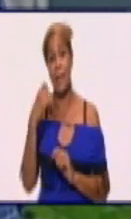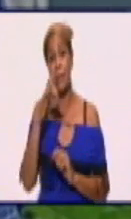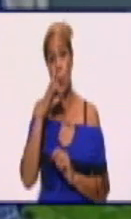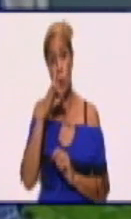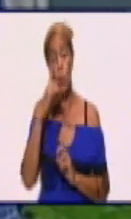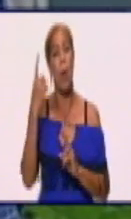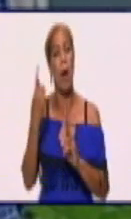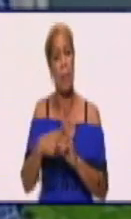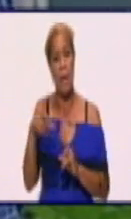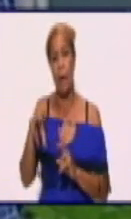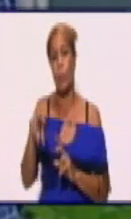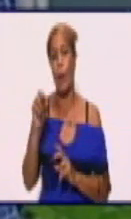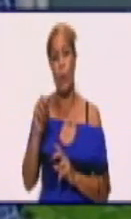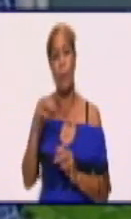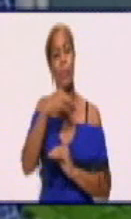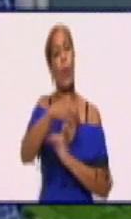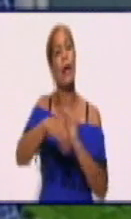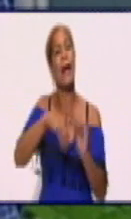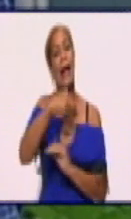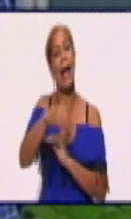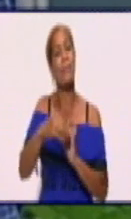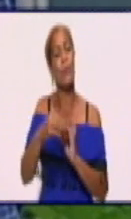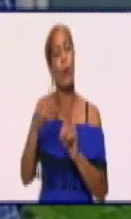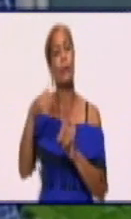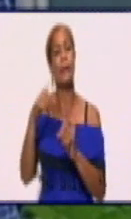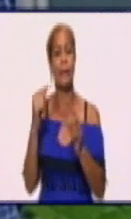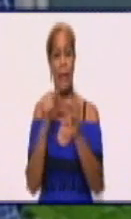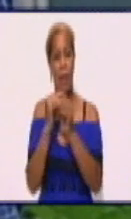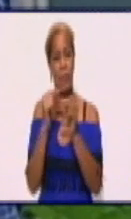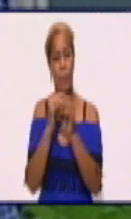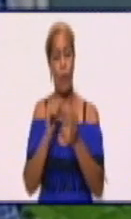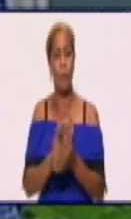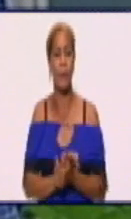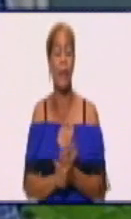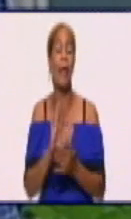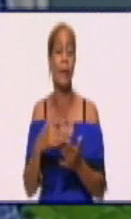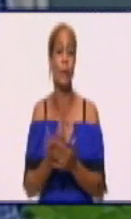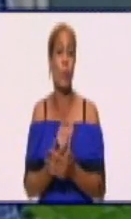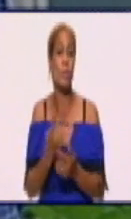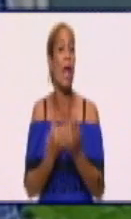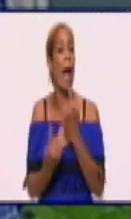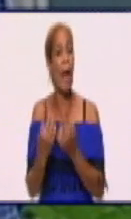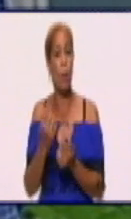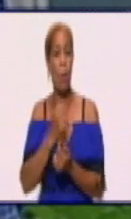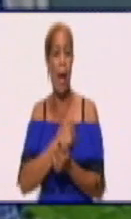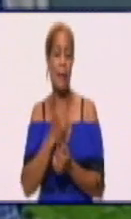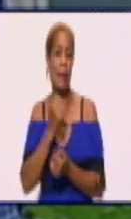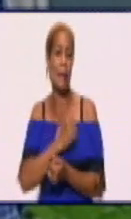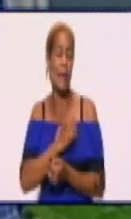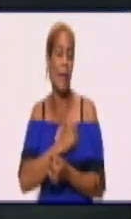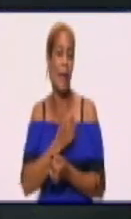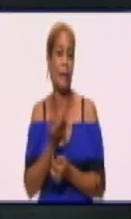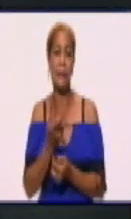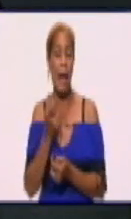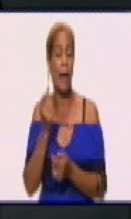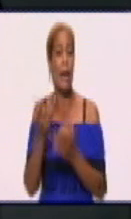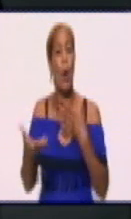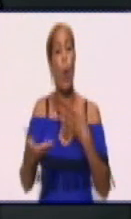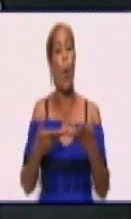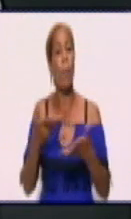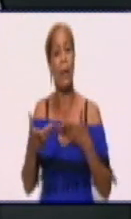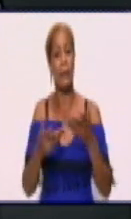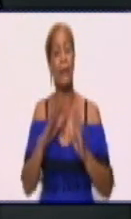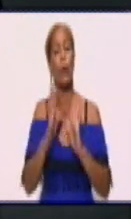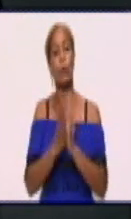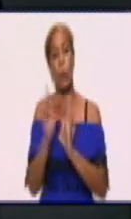actualizada de transfer mobile yoandri algo más que quieras compartir con los televidentes en el estado si uno es recordarle a